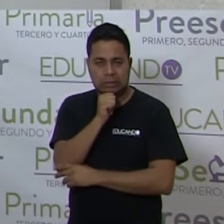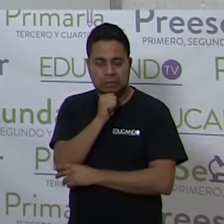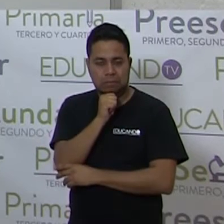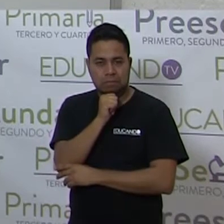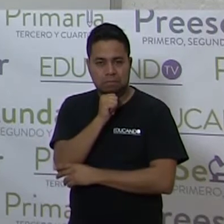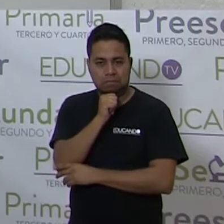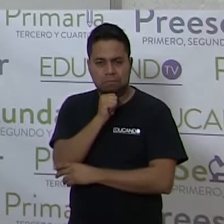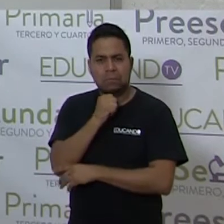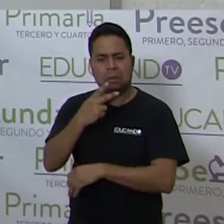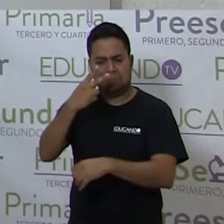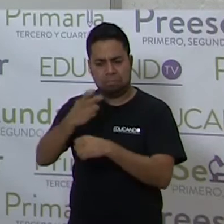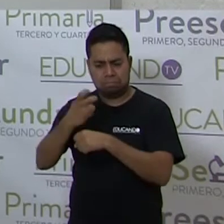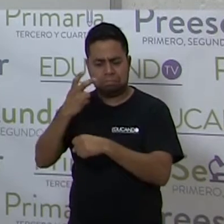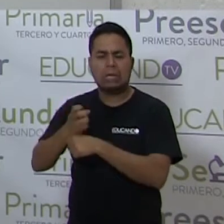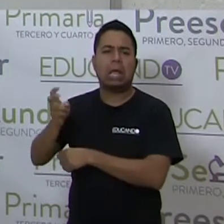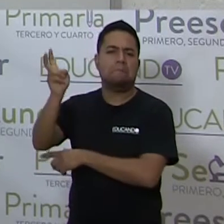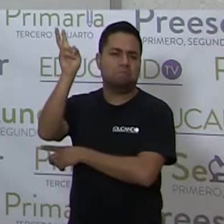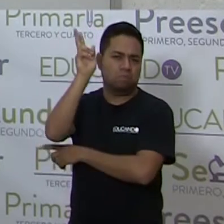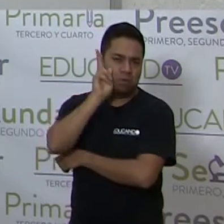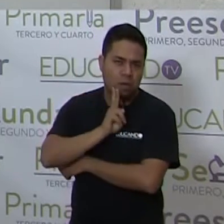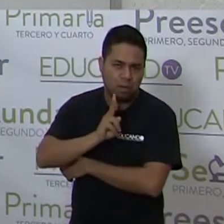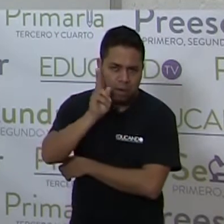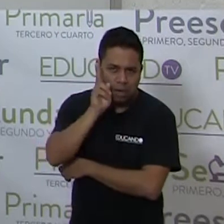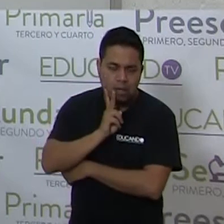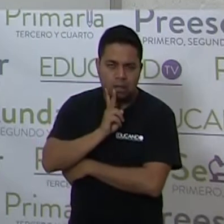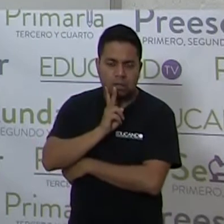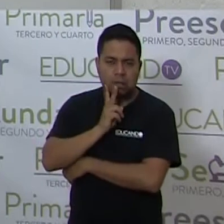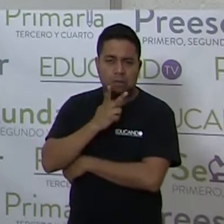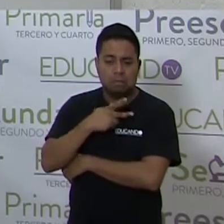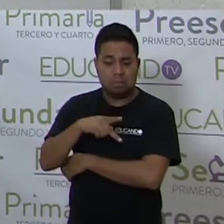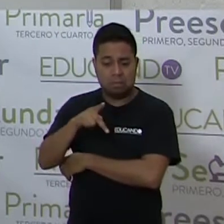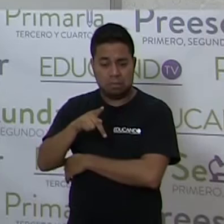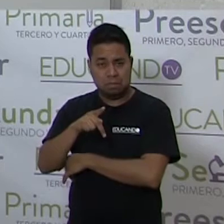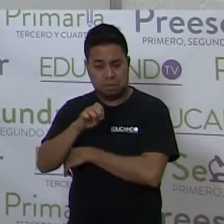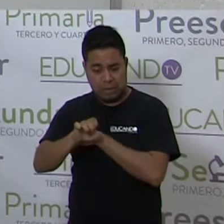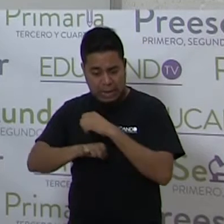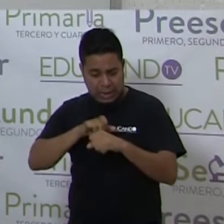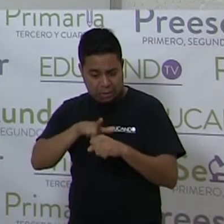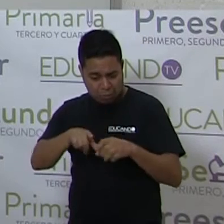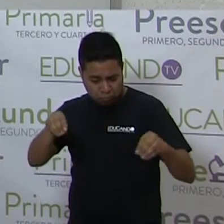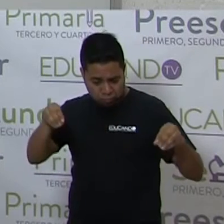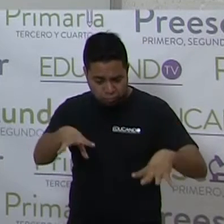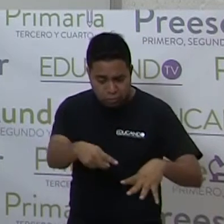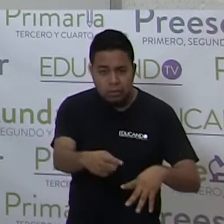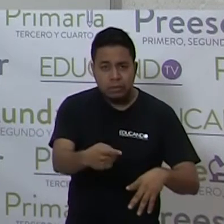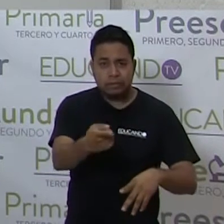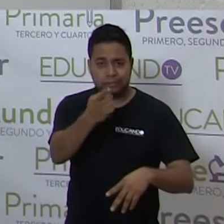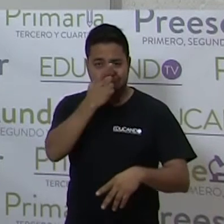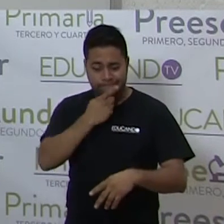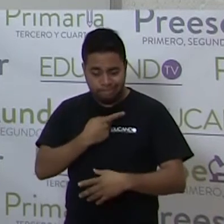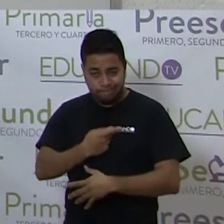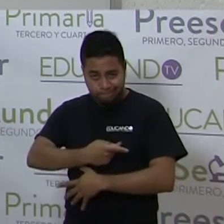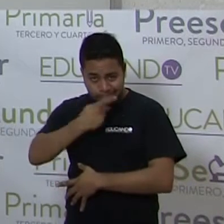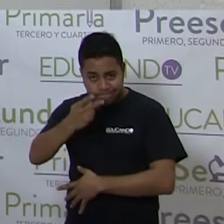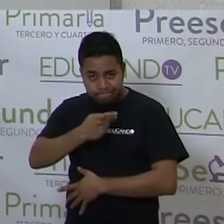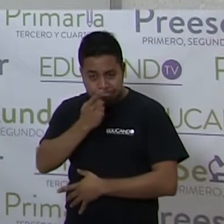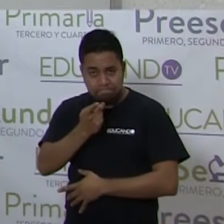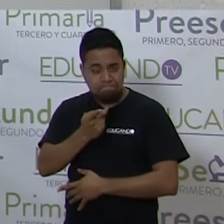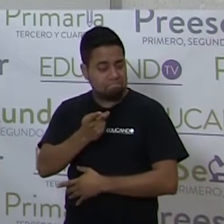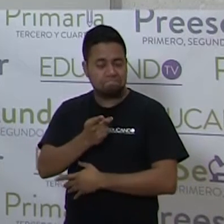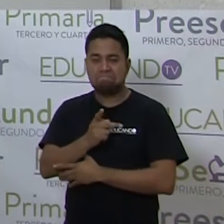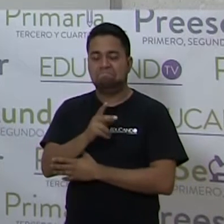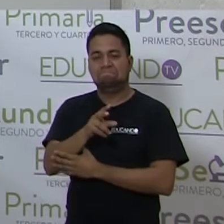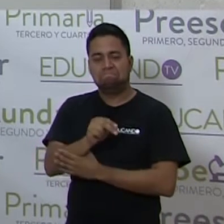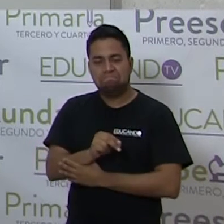Hicieron un segundo intento, pero estos tampoco hablaron y por lo tanto